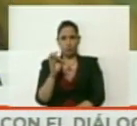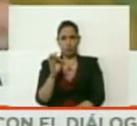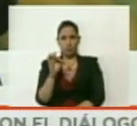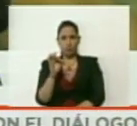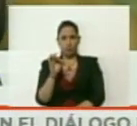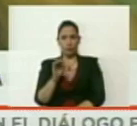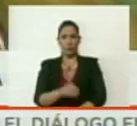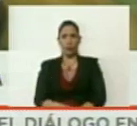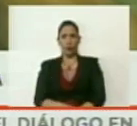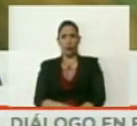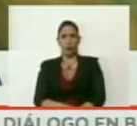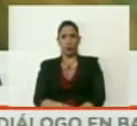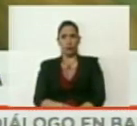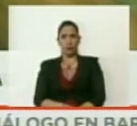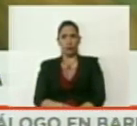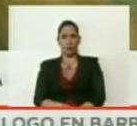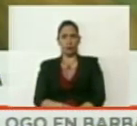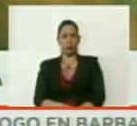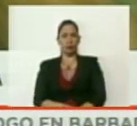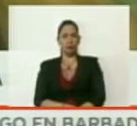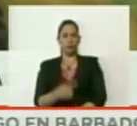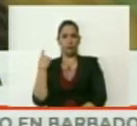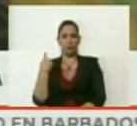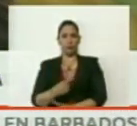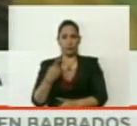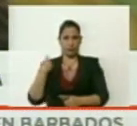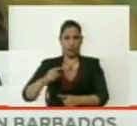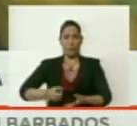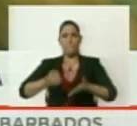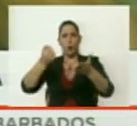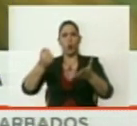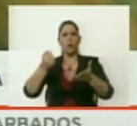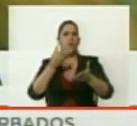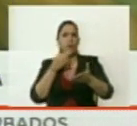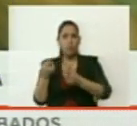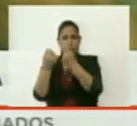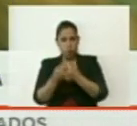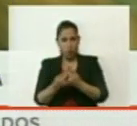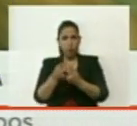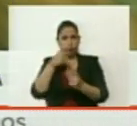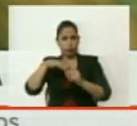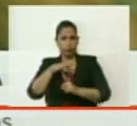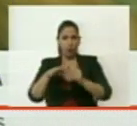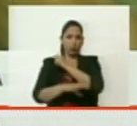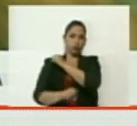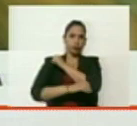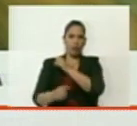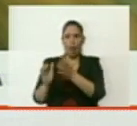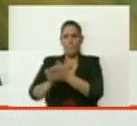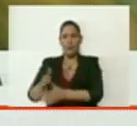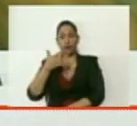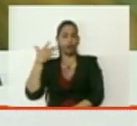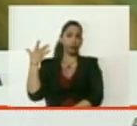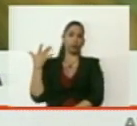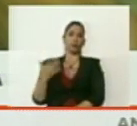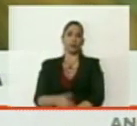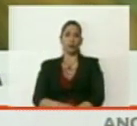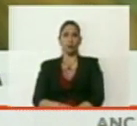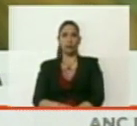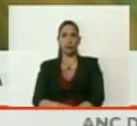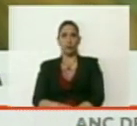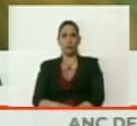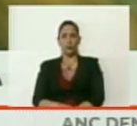que debían tener esos bonos. Es decir, le están dando la plata del pueblo venezolano a sus amigotes, a